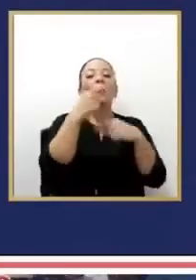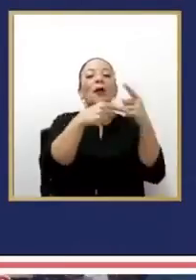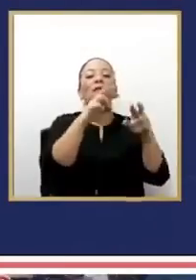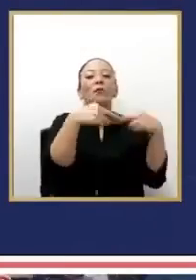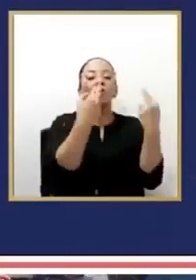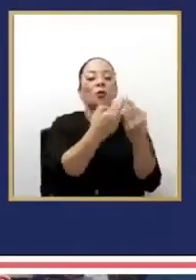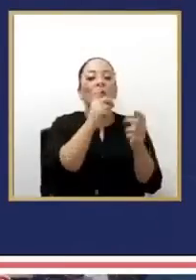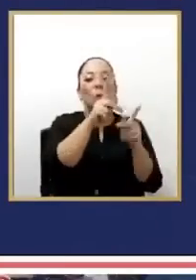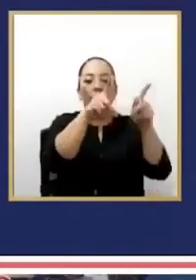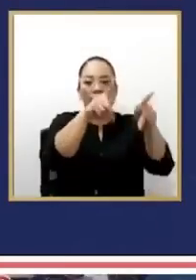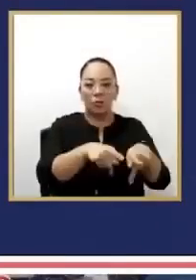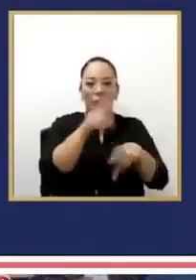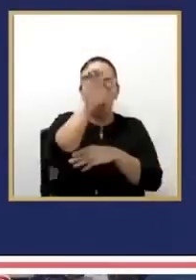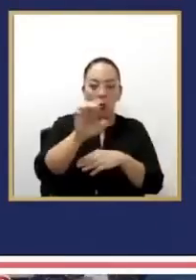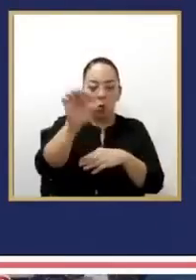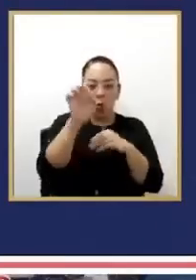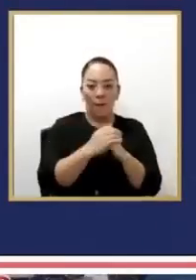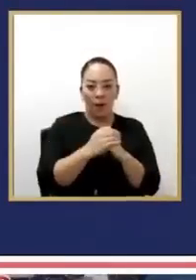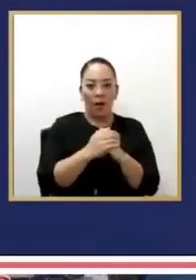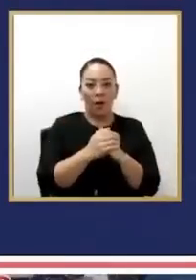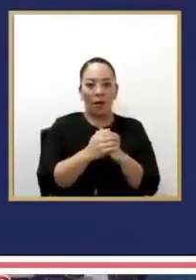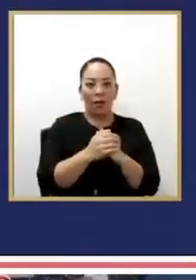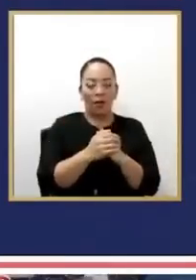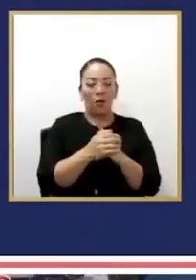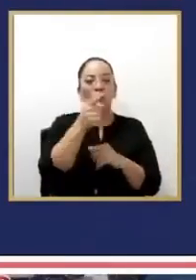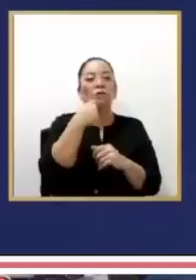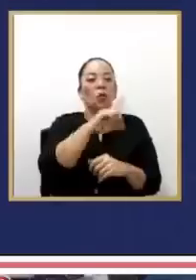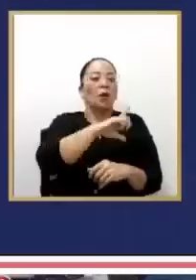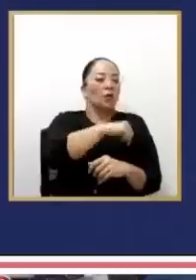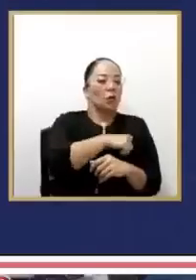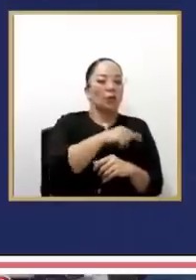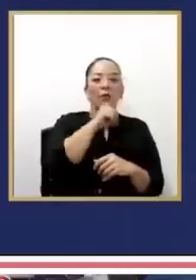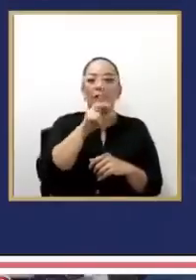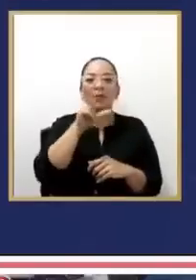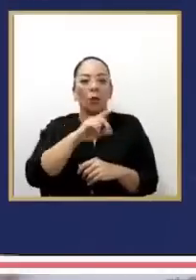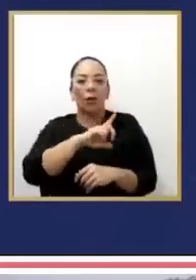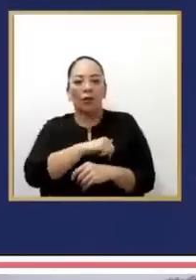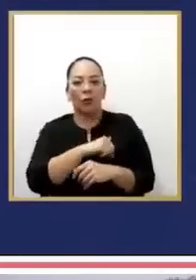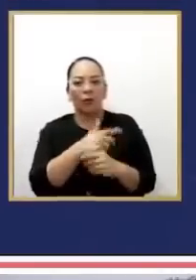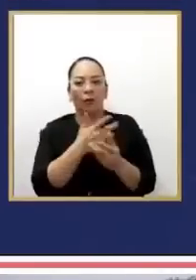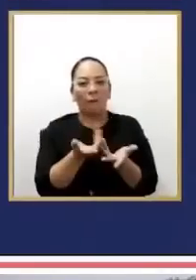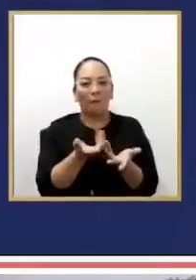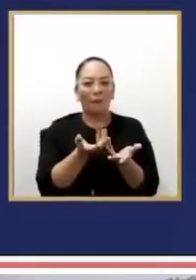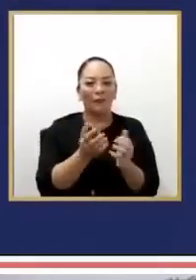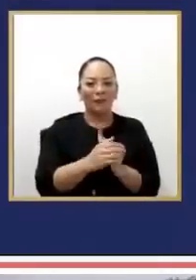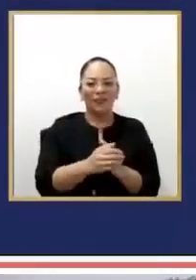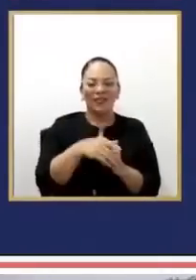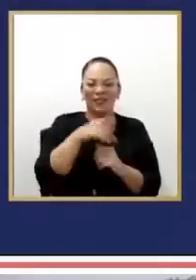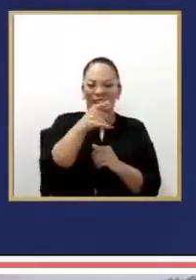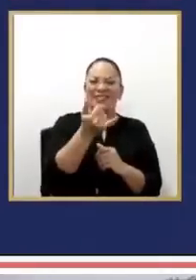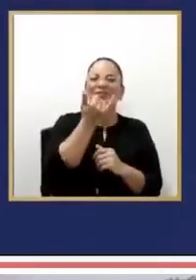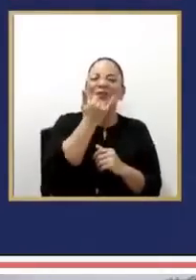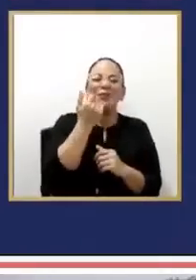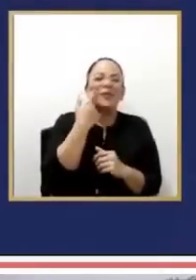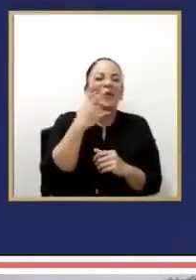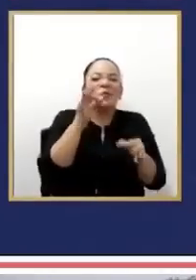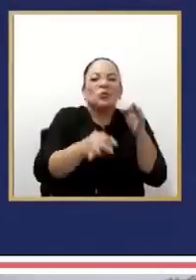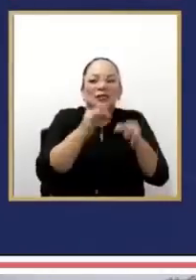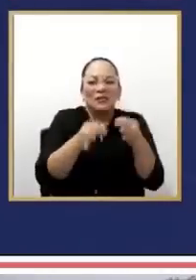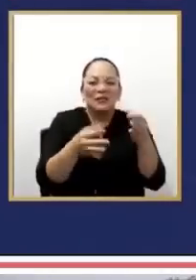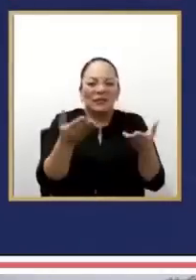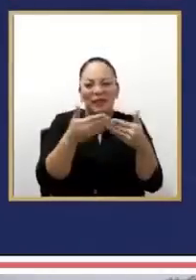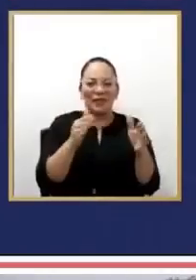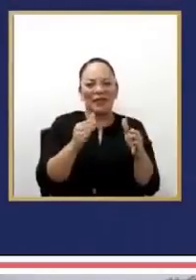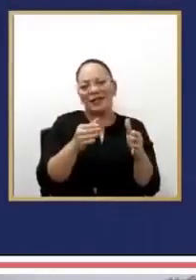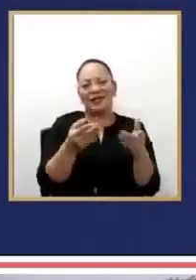con una persona en Europa y usted dijo que era de Letonia y no era de Letonia. Y ese error pareciera que entonces justifica abrir una